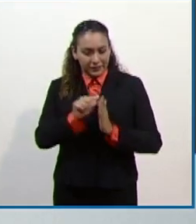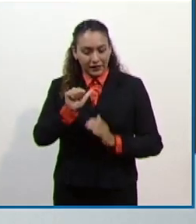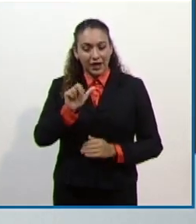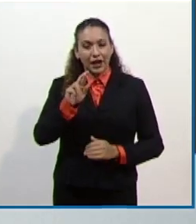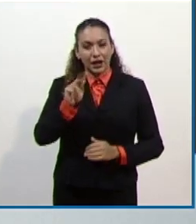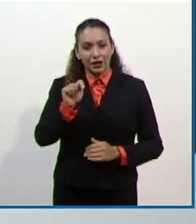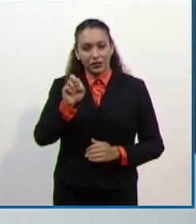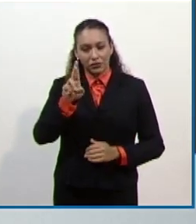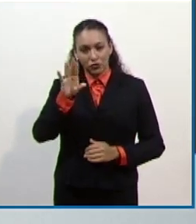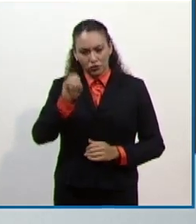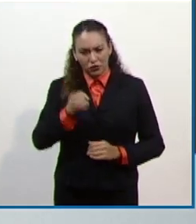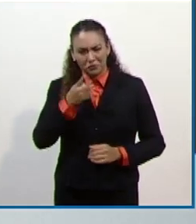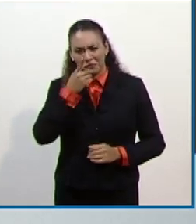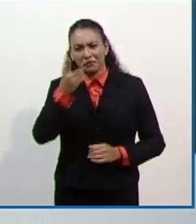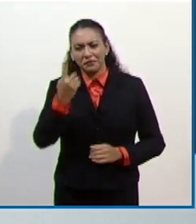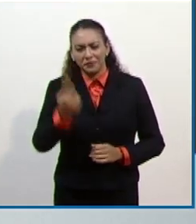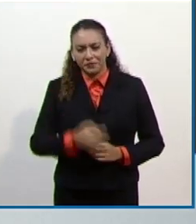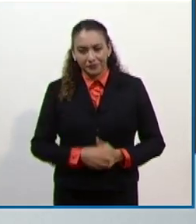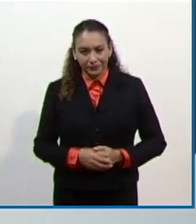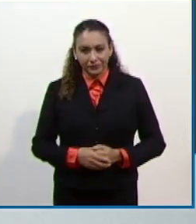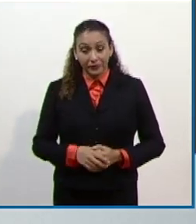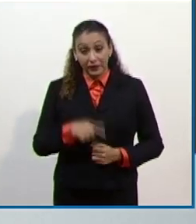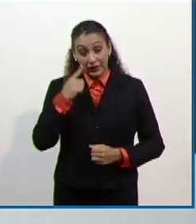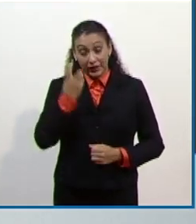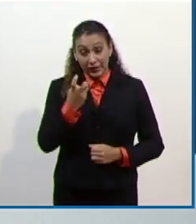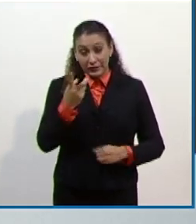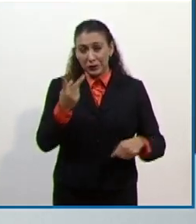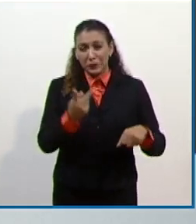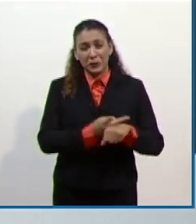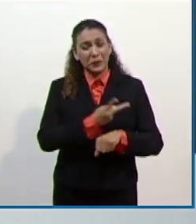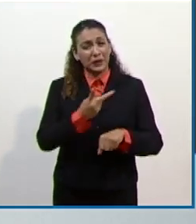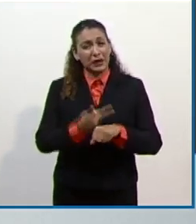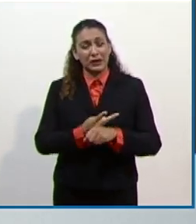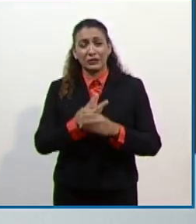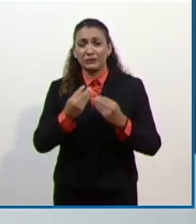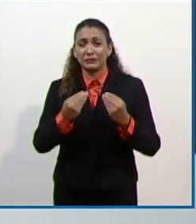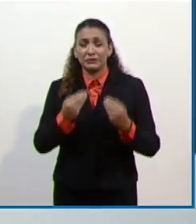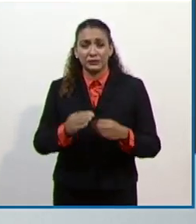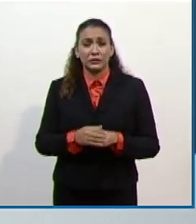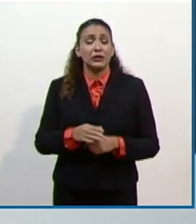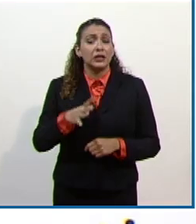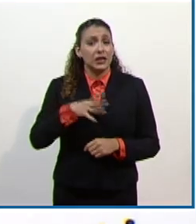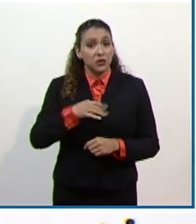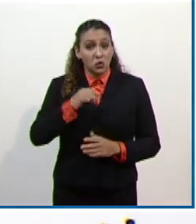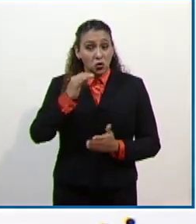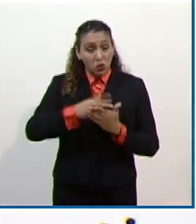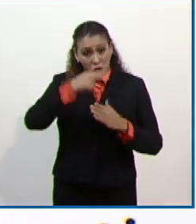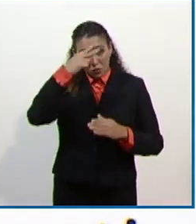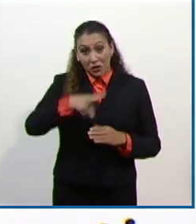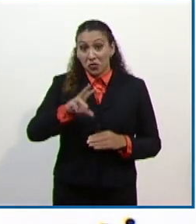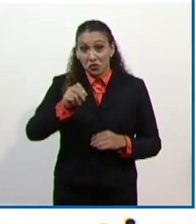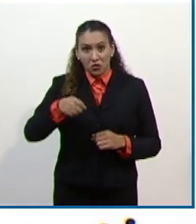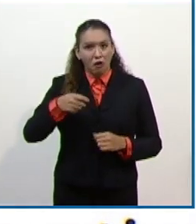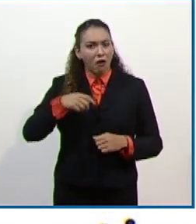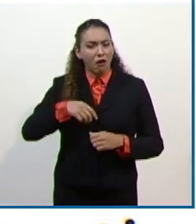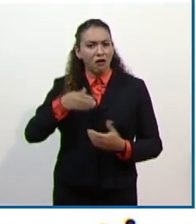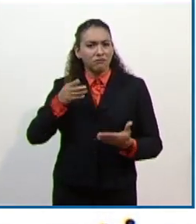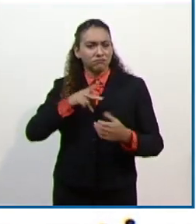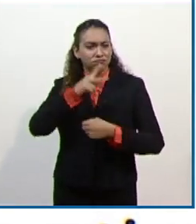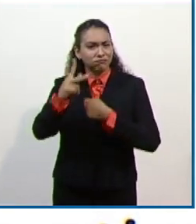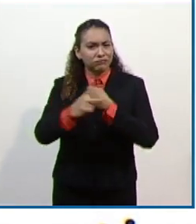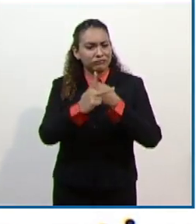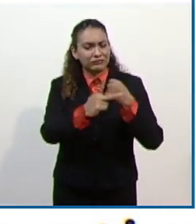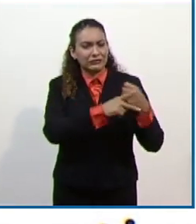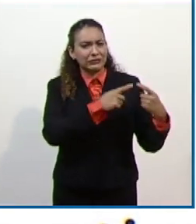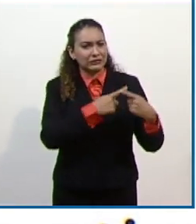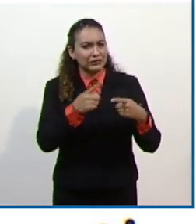Guerrero Zazueta, indicó que se trata de un fenómeno que ya trasciende fronteras. Frente a ello, los estados